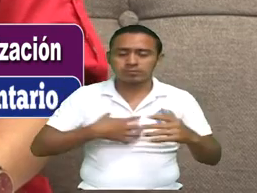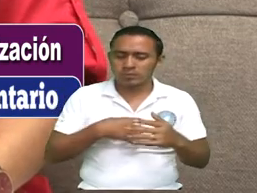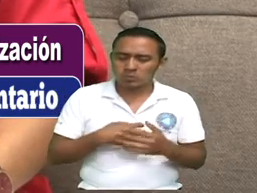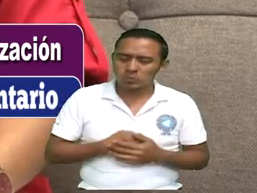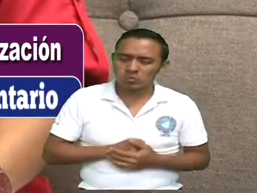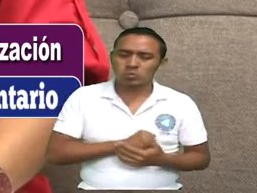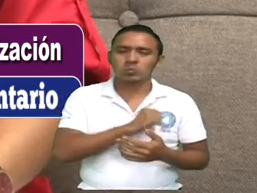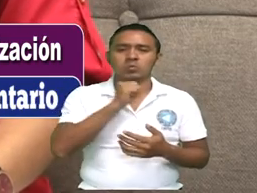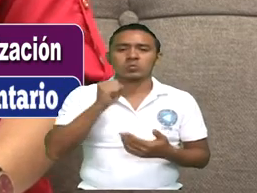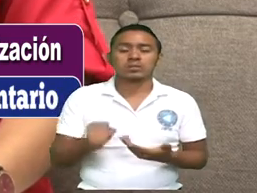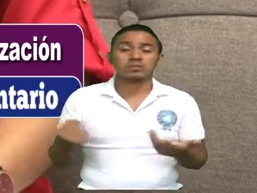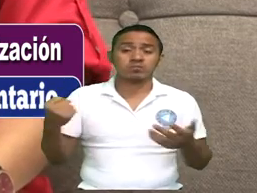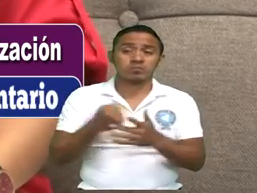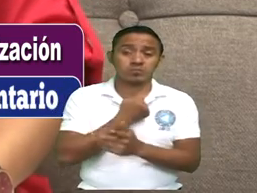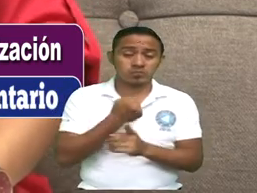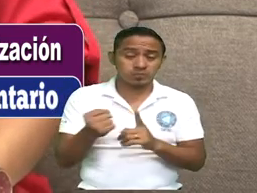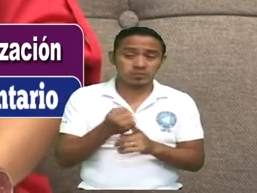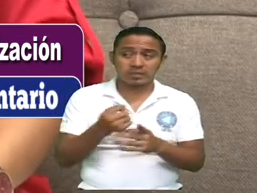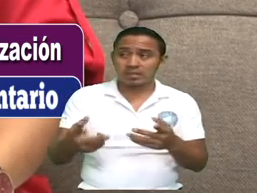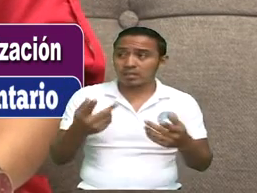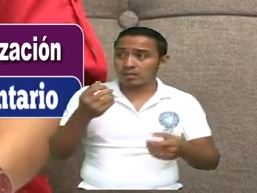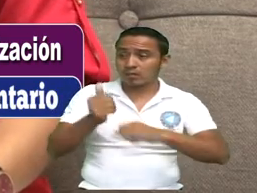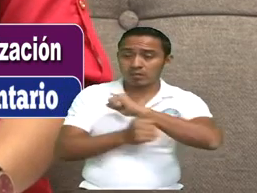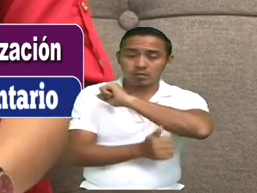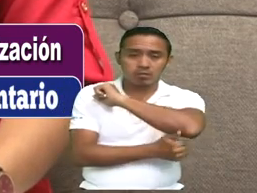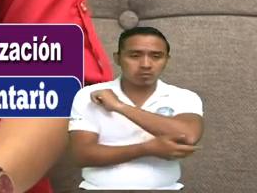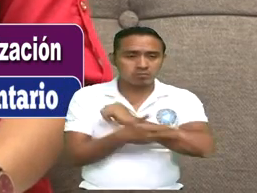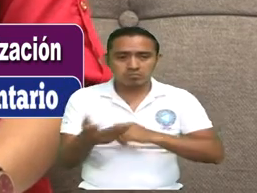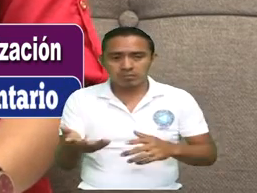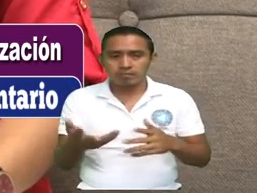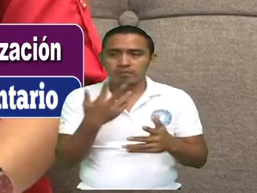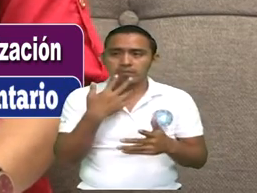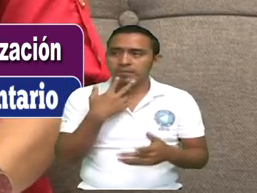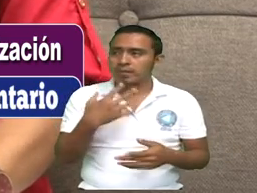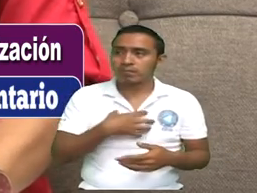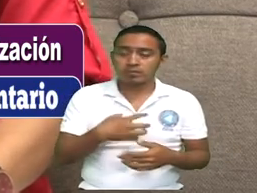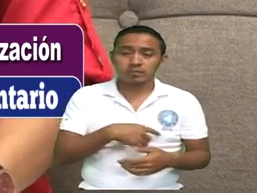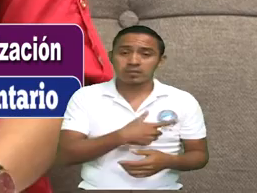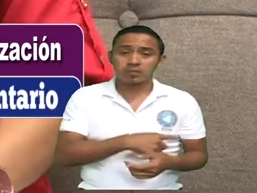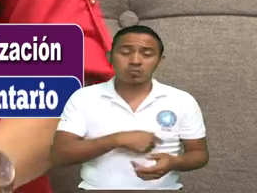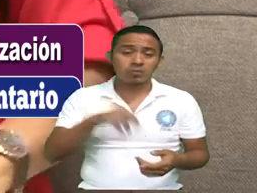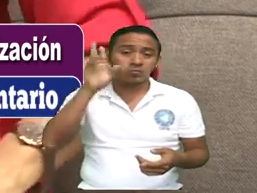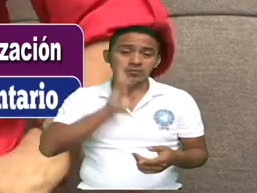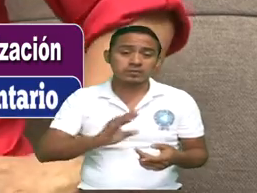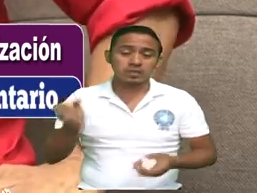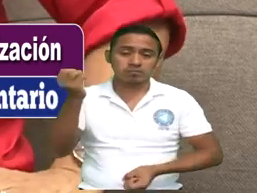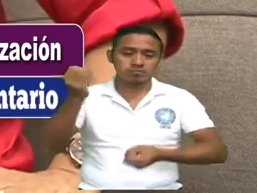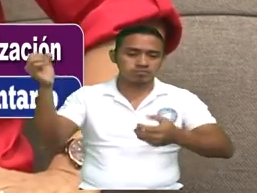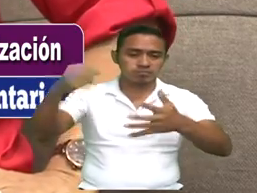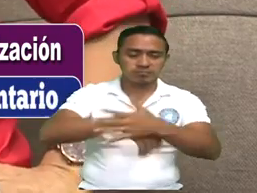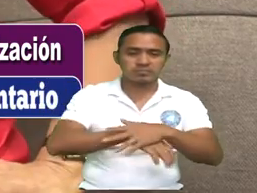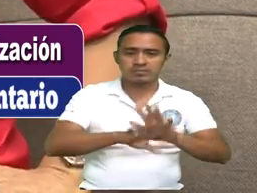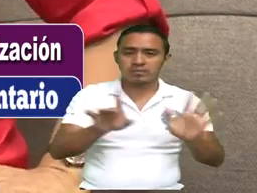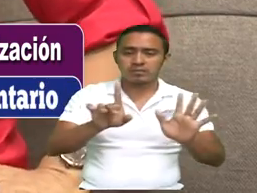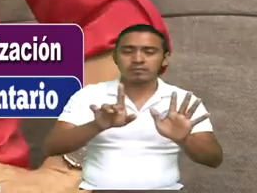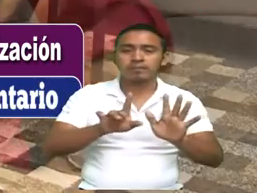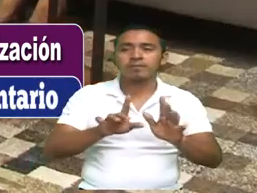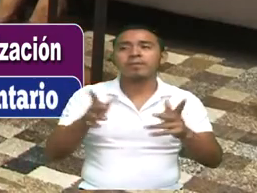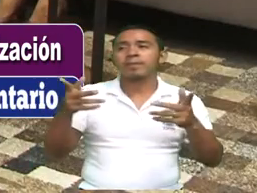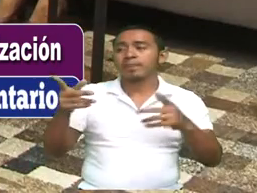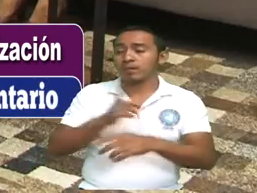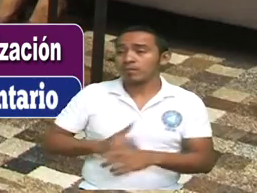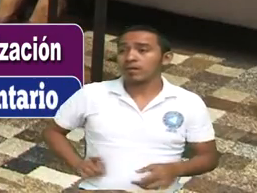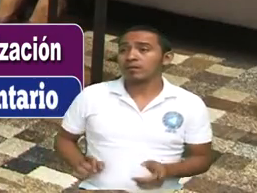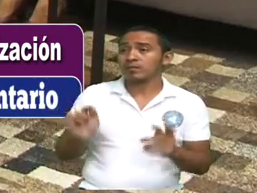la destrucción, porque no fueron estudiantes, los estudiantes no destruyen su escuela ni su universidad. Bueno,